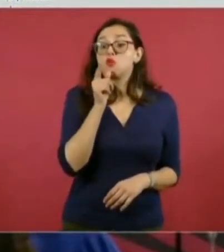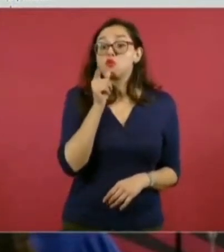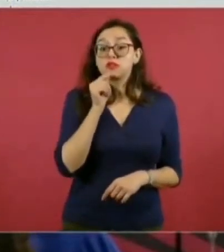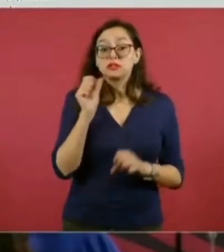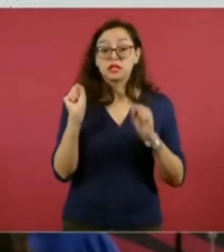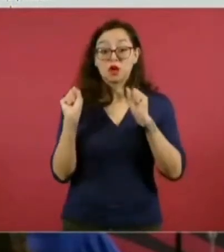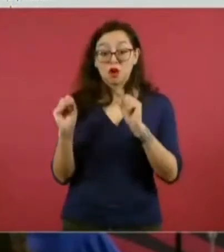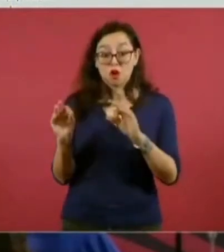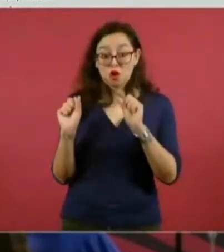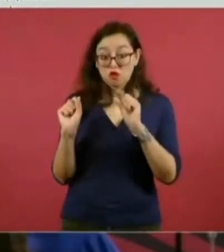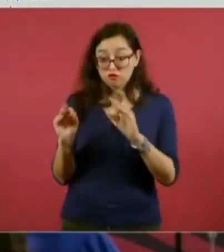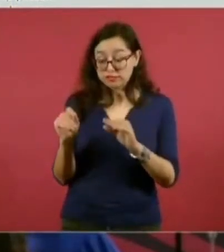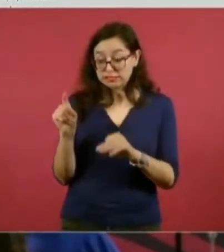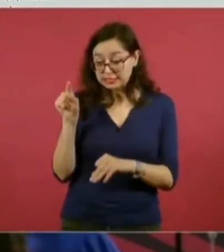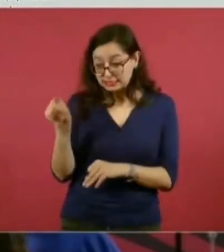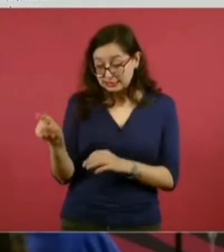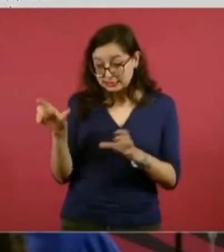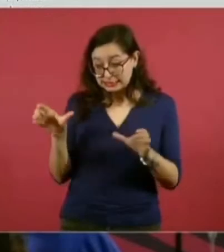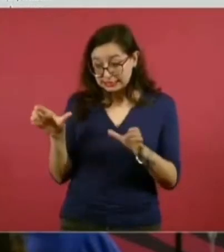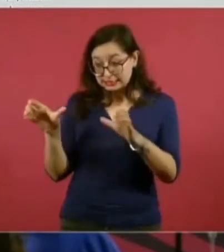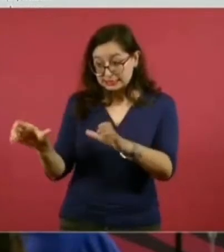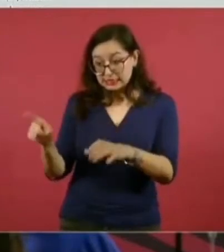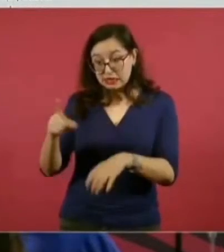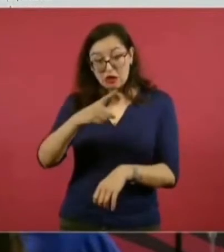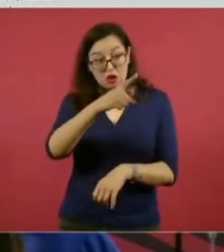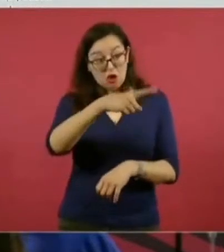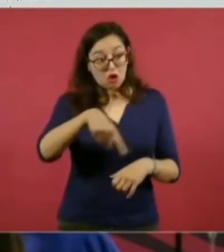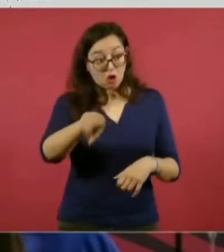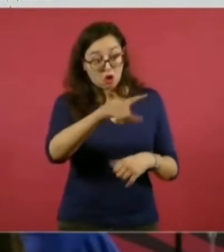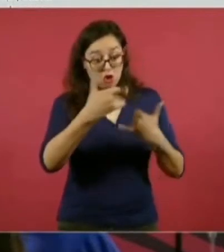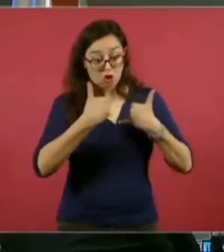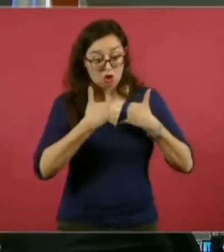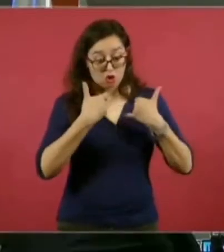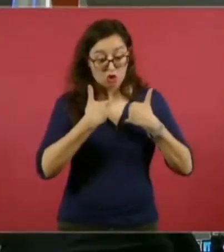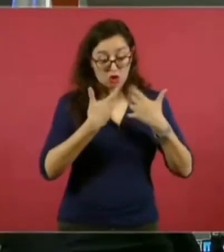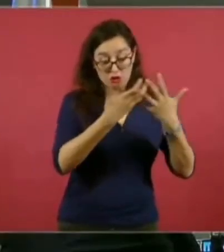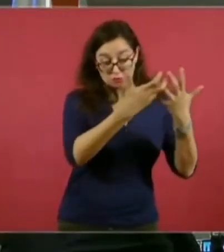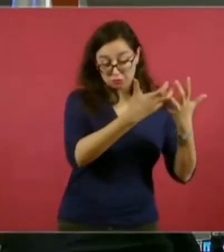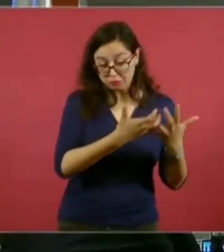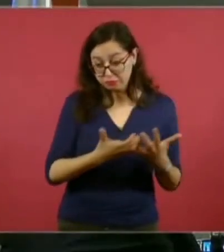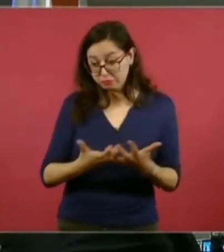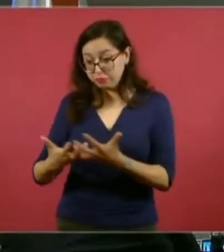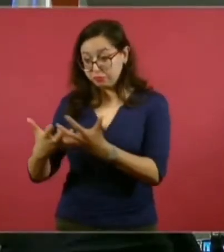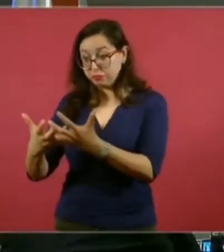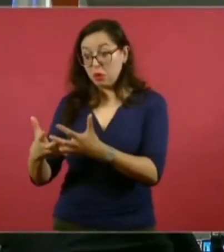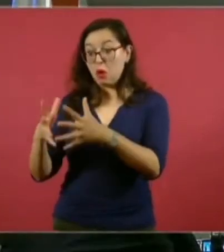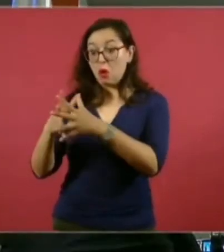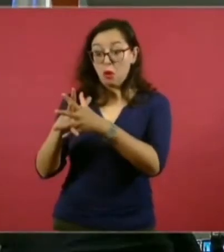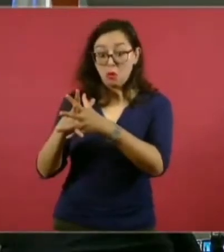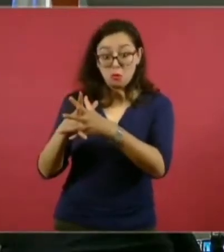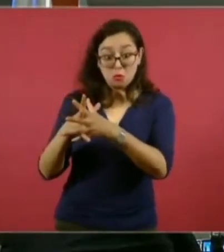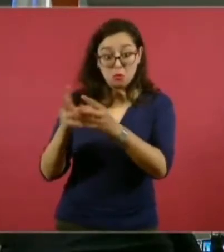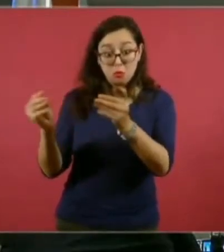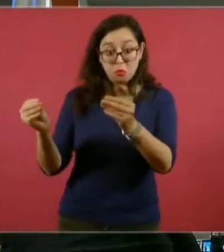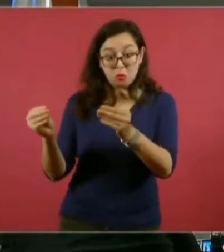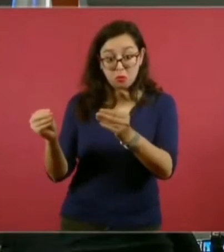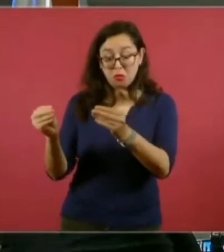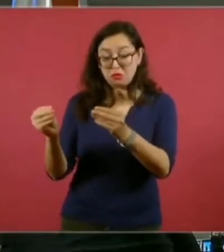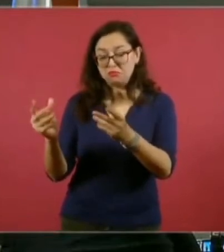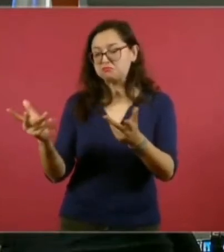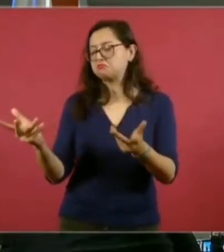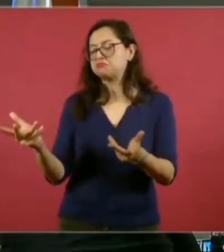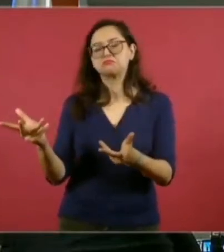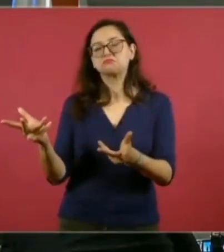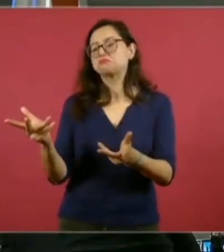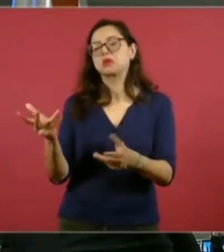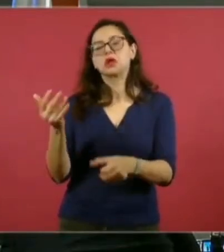tenga la influencia política y los recursos necesarios para organizar un